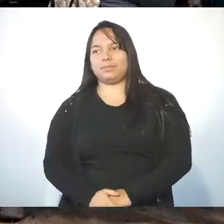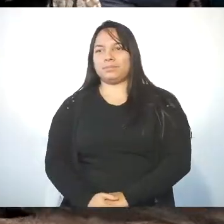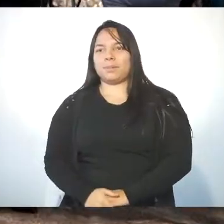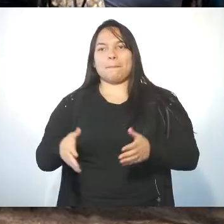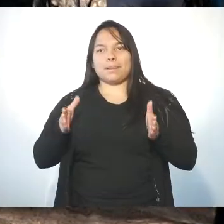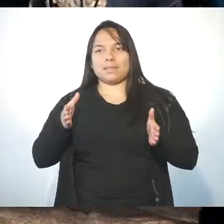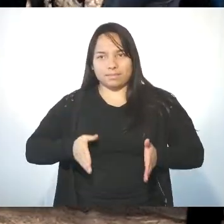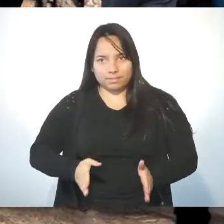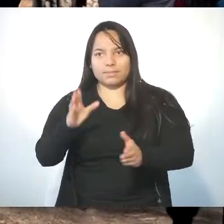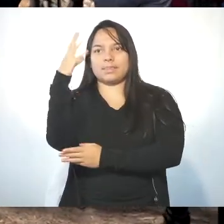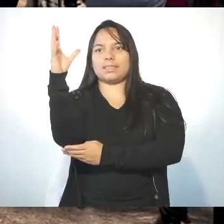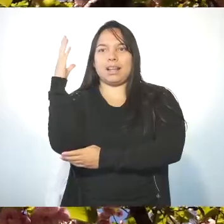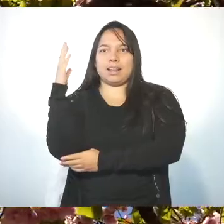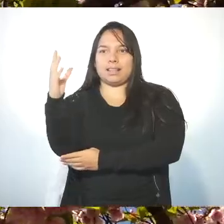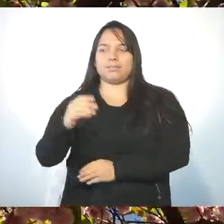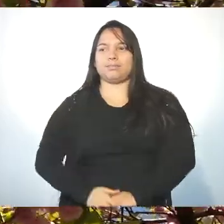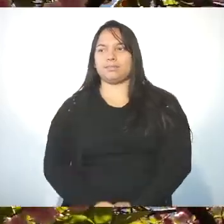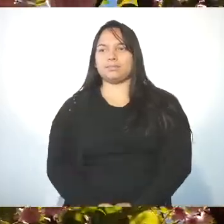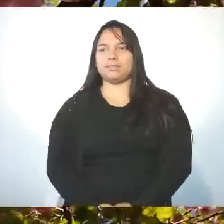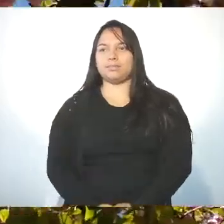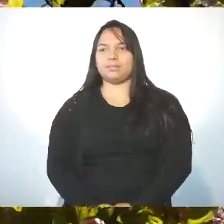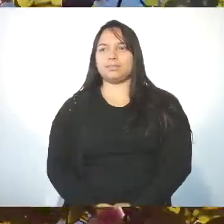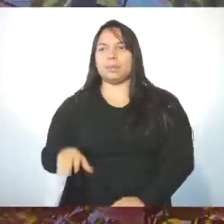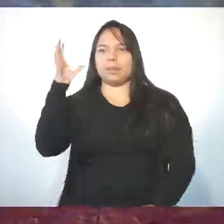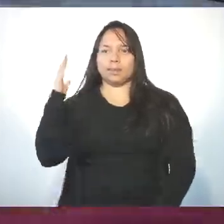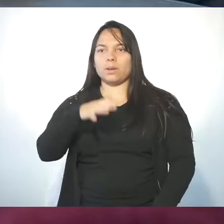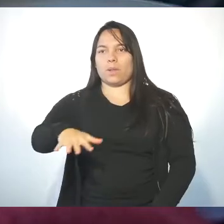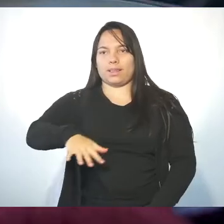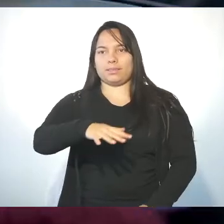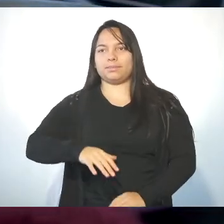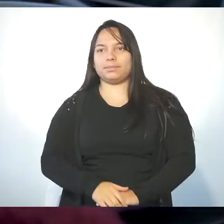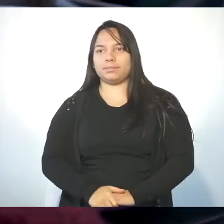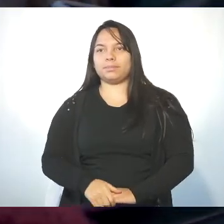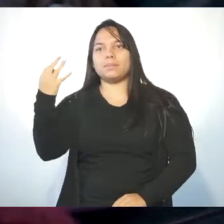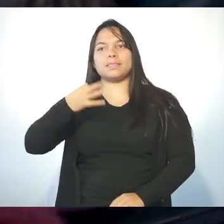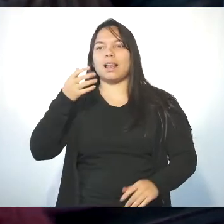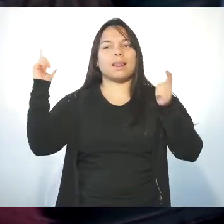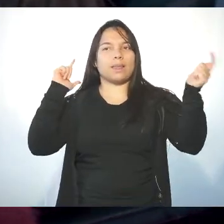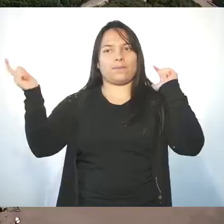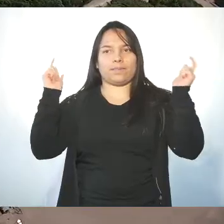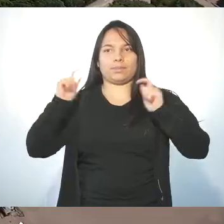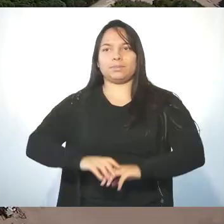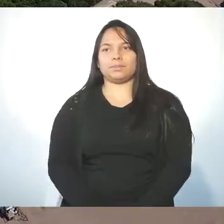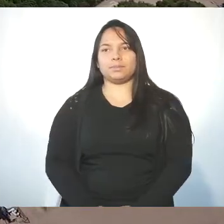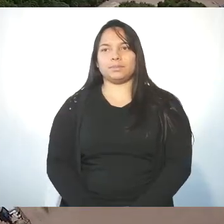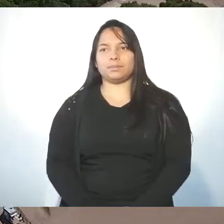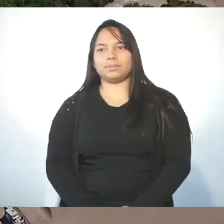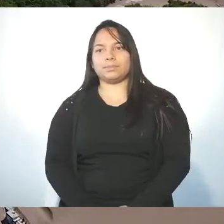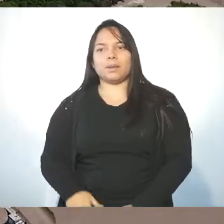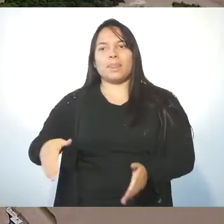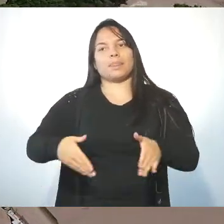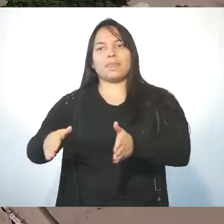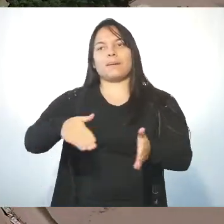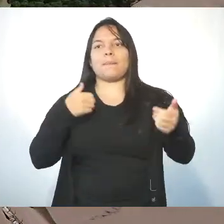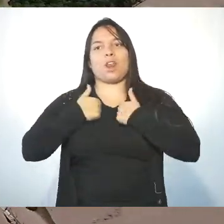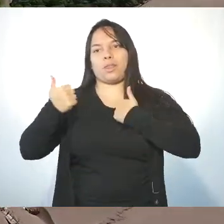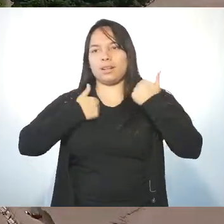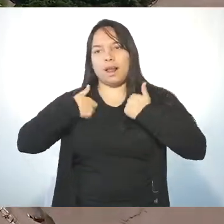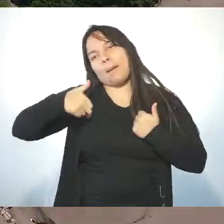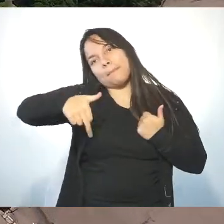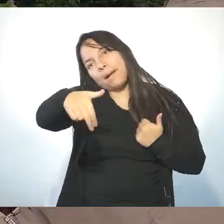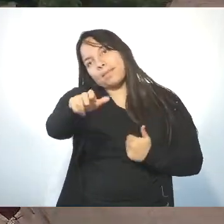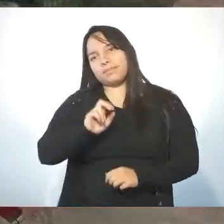recreativos circuito aeróbico jardines complejos gastronómicos nubes y alojamiento